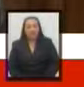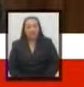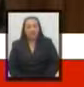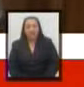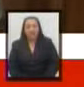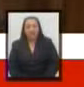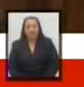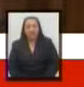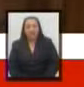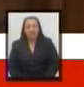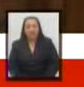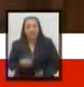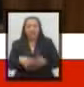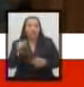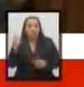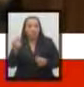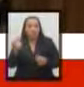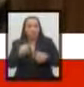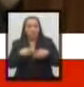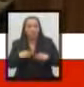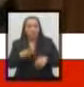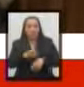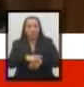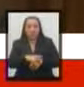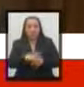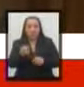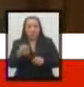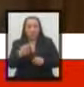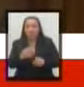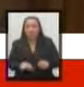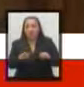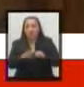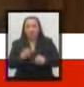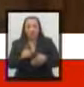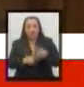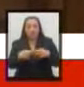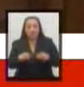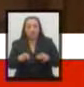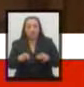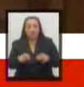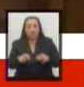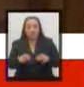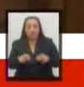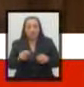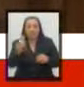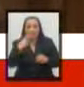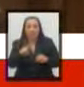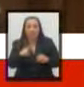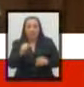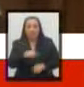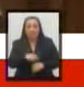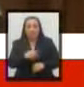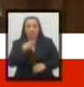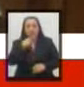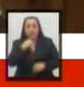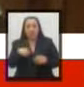INEDI, sería que no solamente nos va a permitir, doctor, y esto lo que usted ha dicho es muy importante, no solamente nos va a permitir ver el tiempo que las